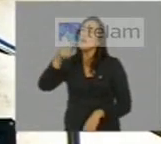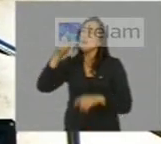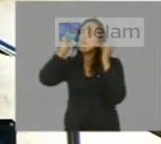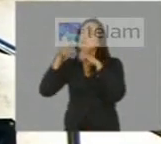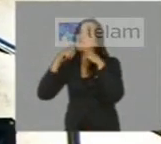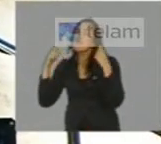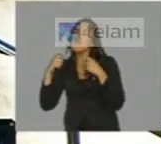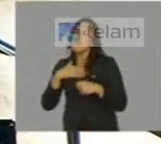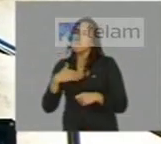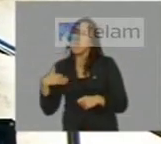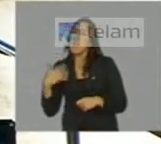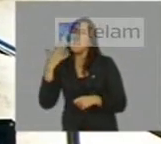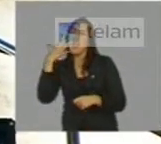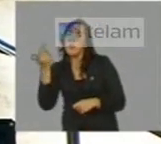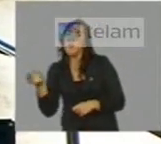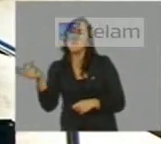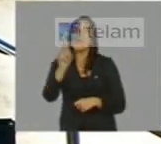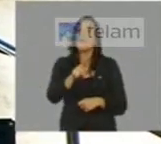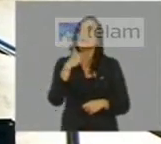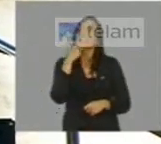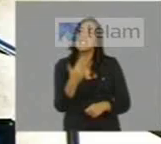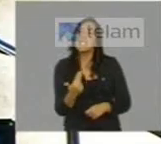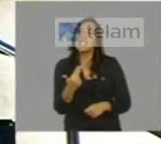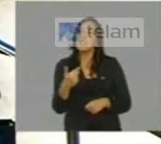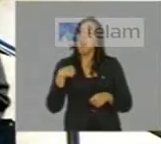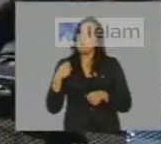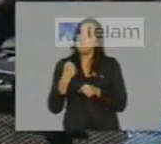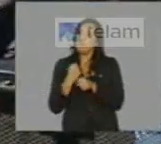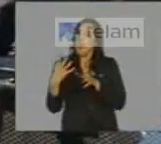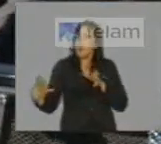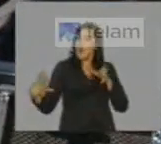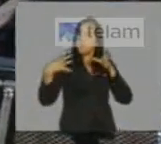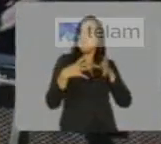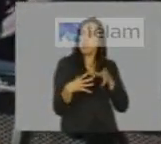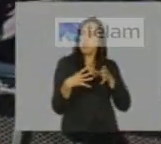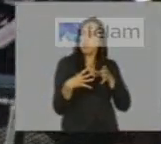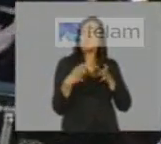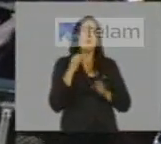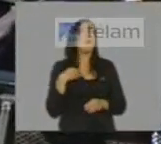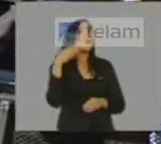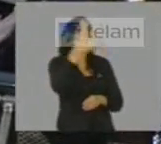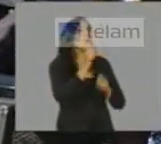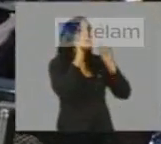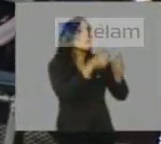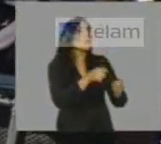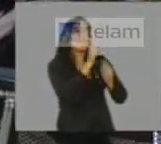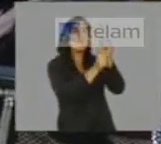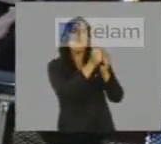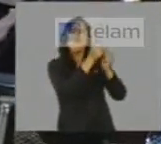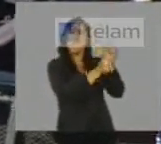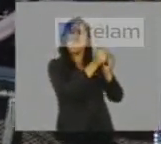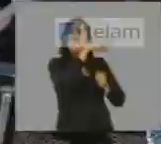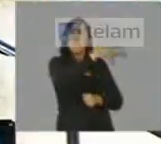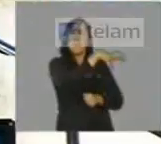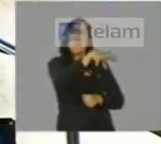los hijos junto a nosotros, cuando voy a visitar una fábrica y veo a